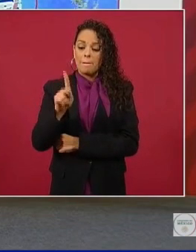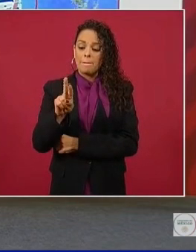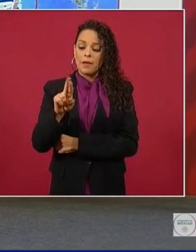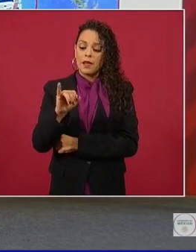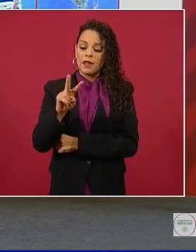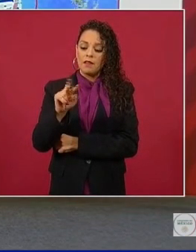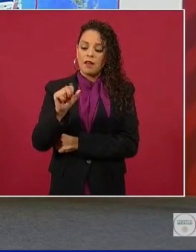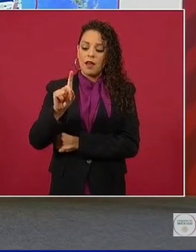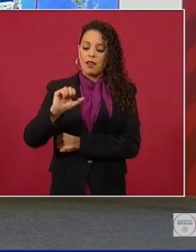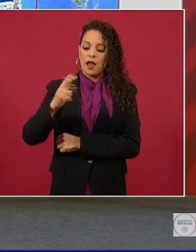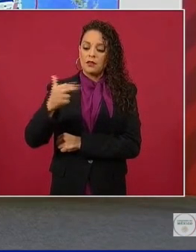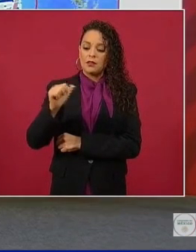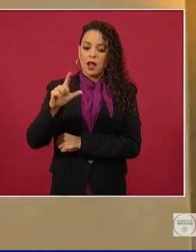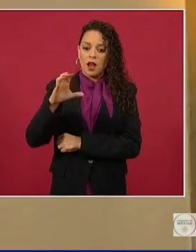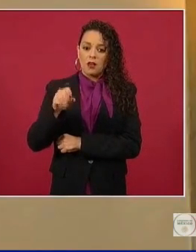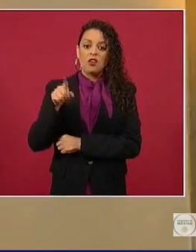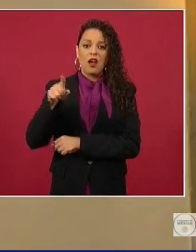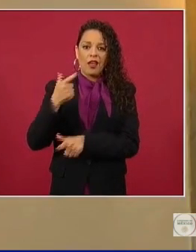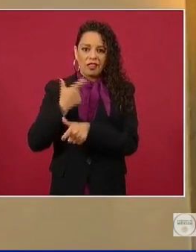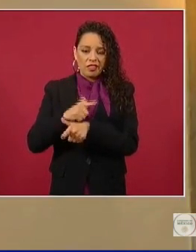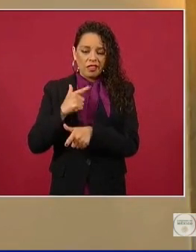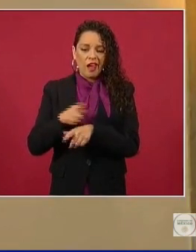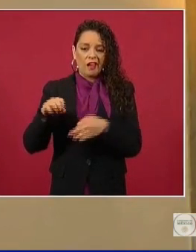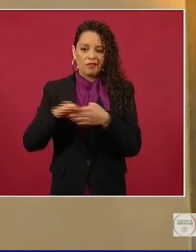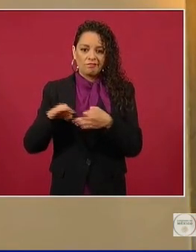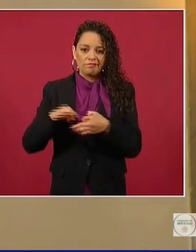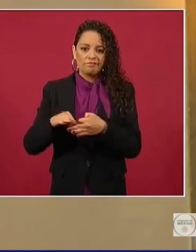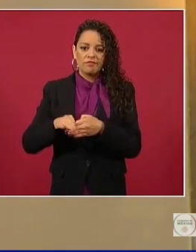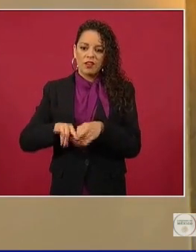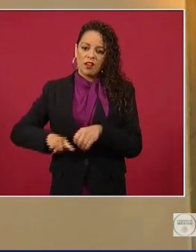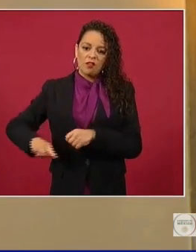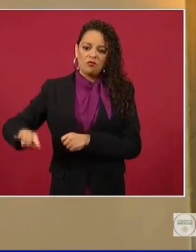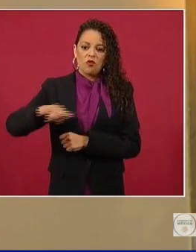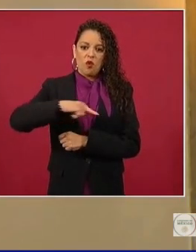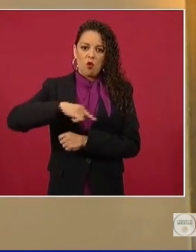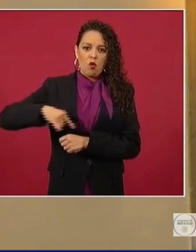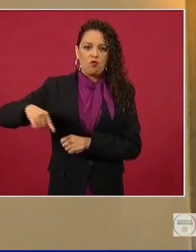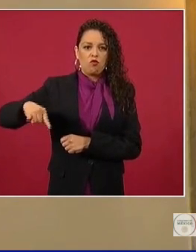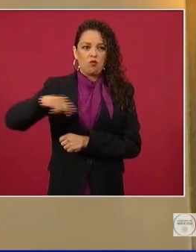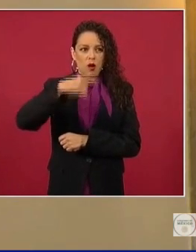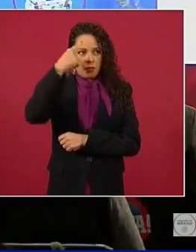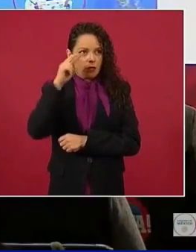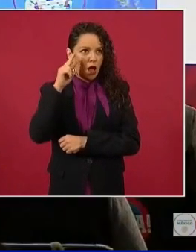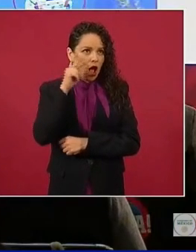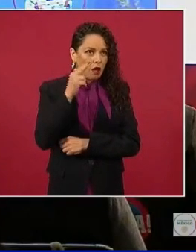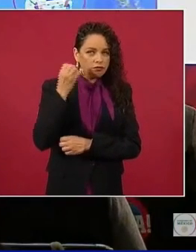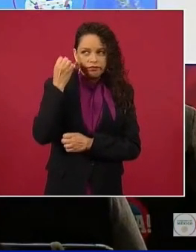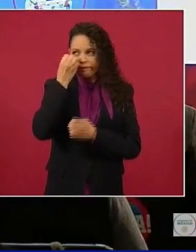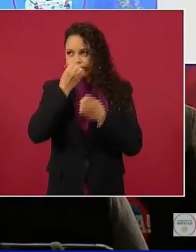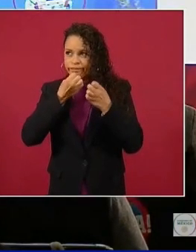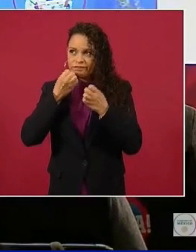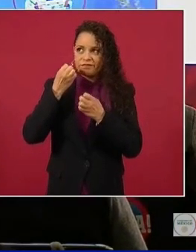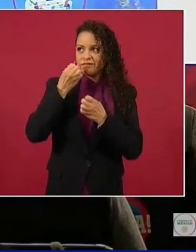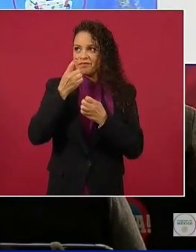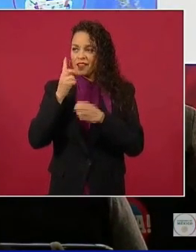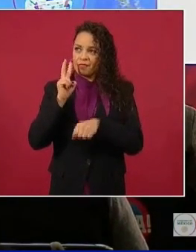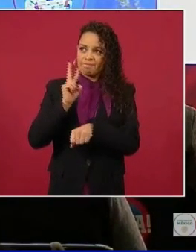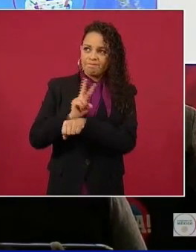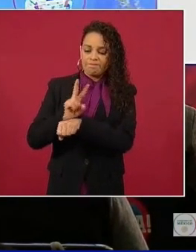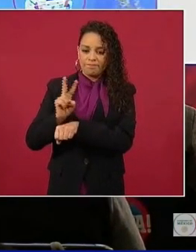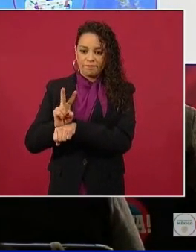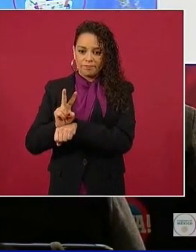y por aquí estuvo pasando el taxi dio varias vueltas de reconocimiento aquí en las imágenes pues se ubicó al